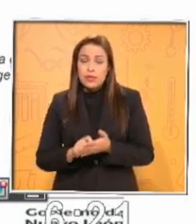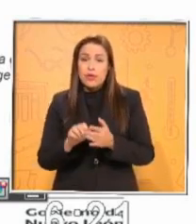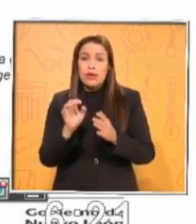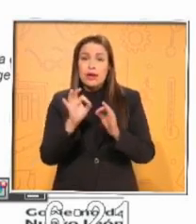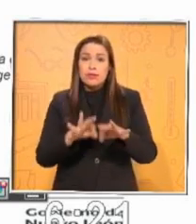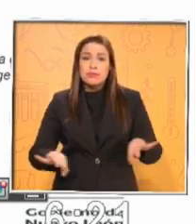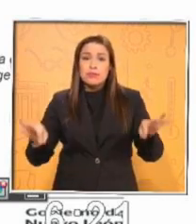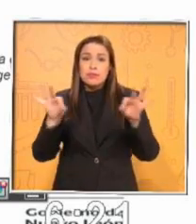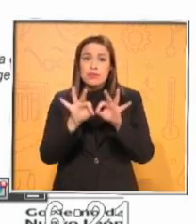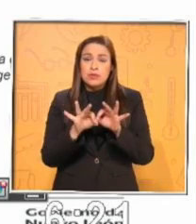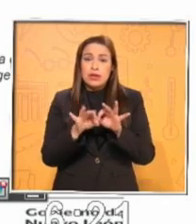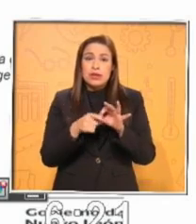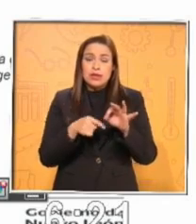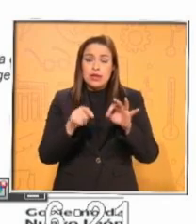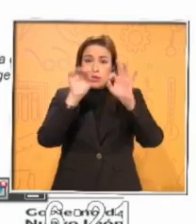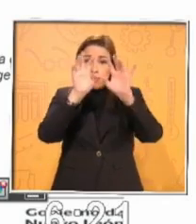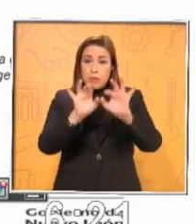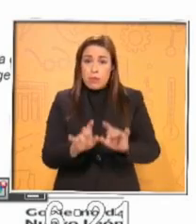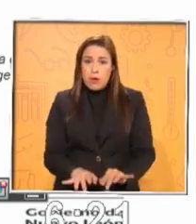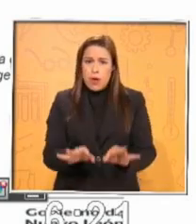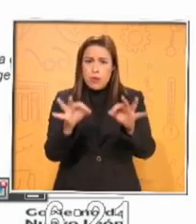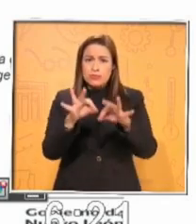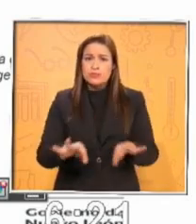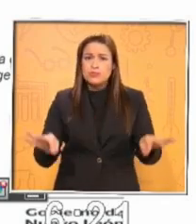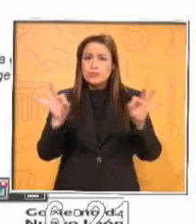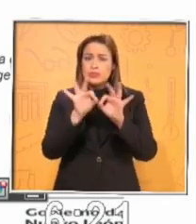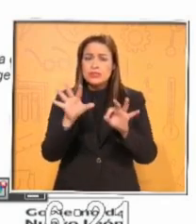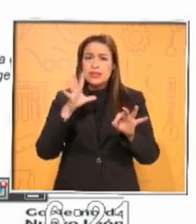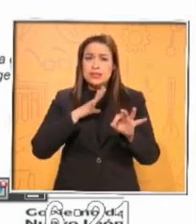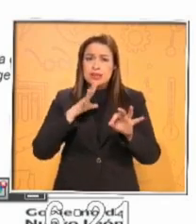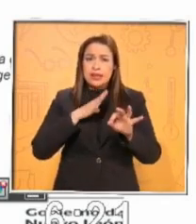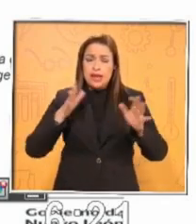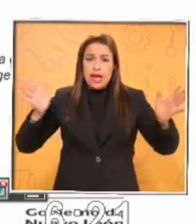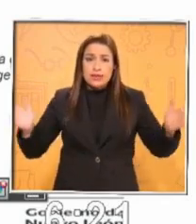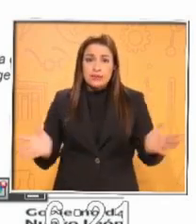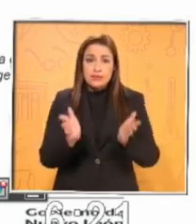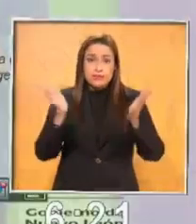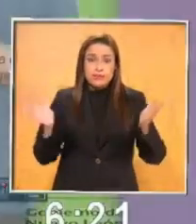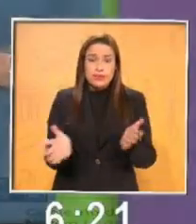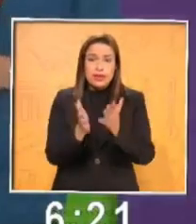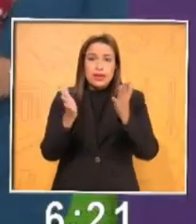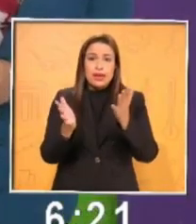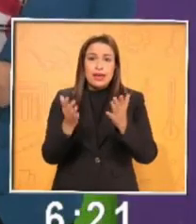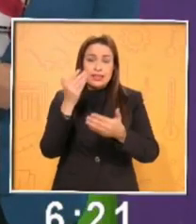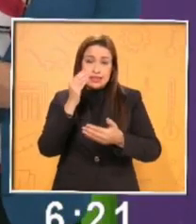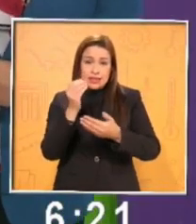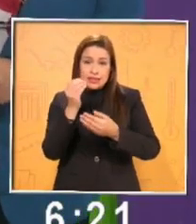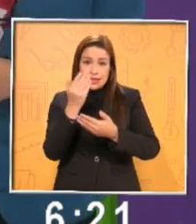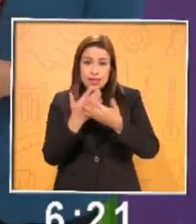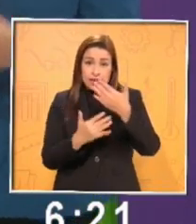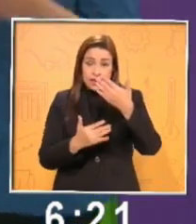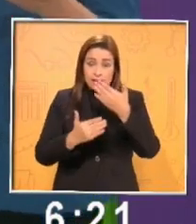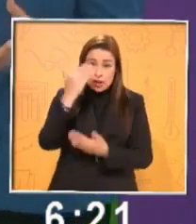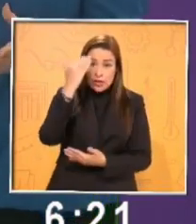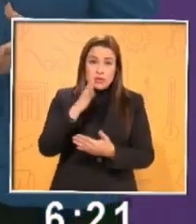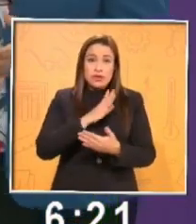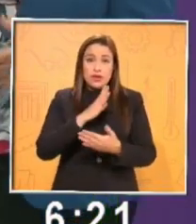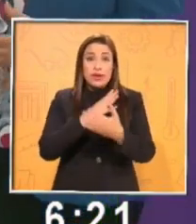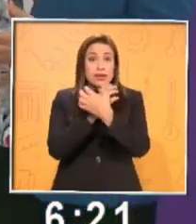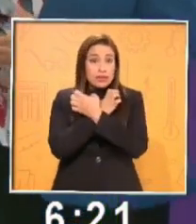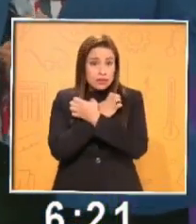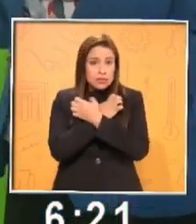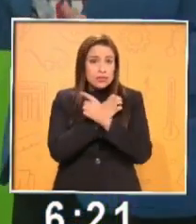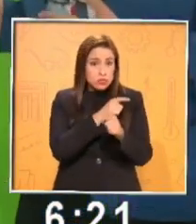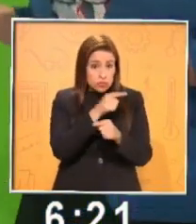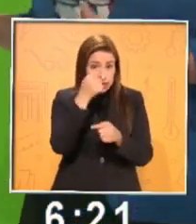Caparazón, que es uno de los blogs más importantes e influyentes en innovación, educación y tecnología. Si les parece que